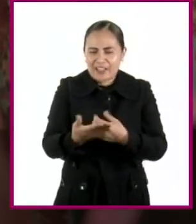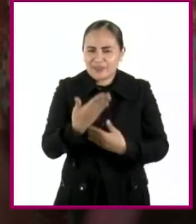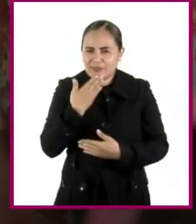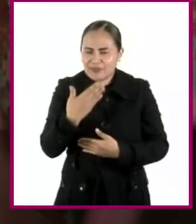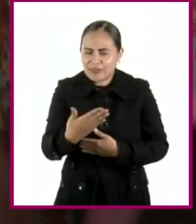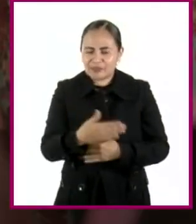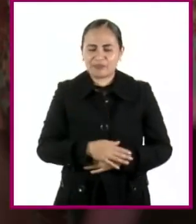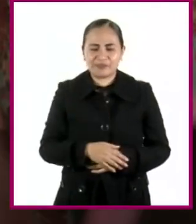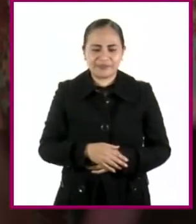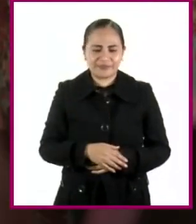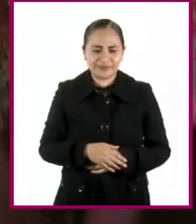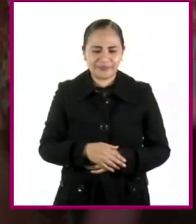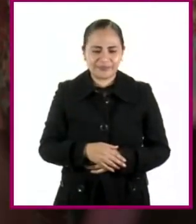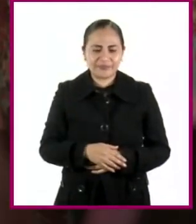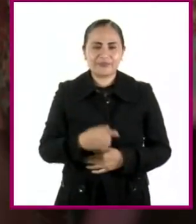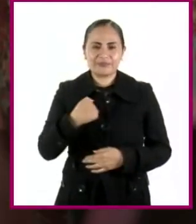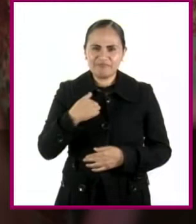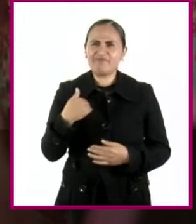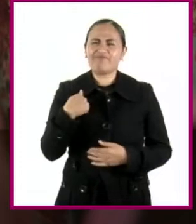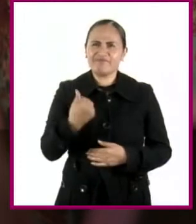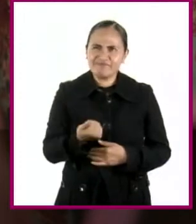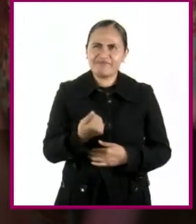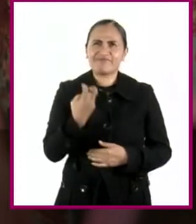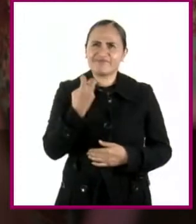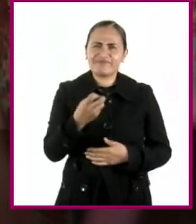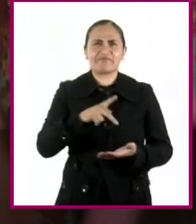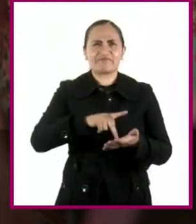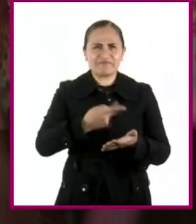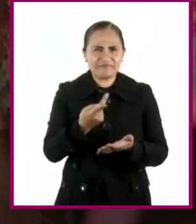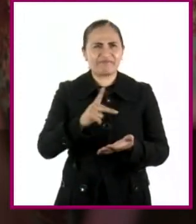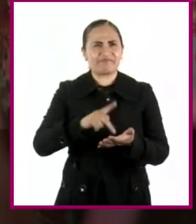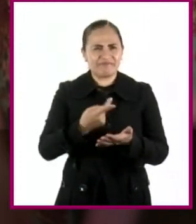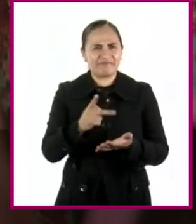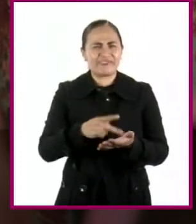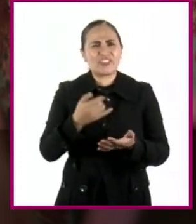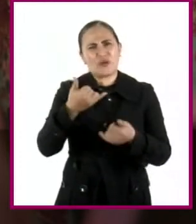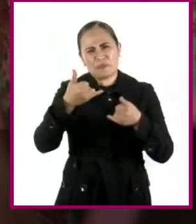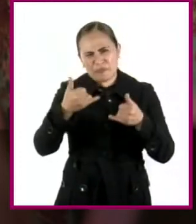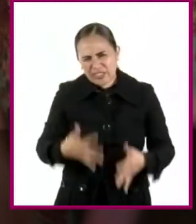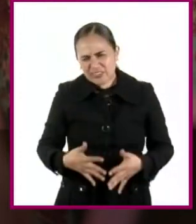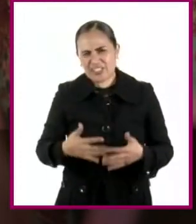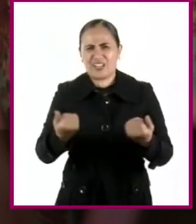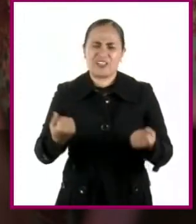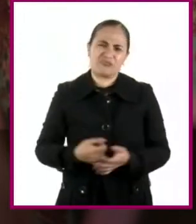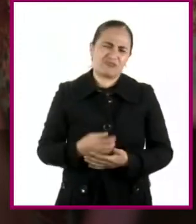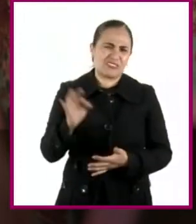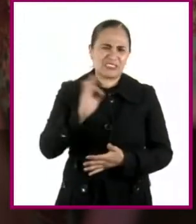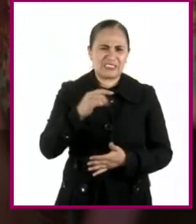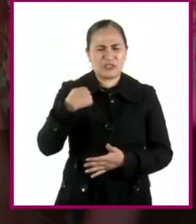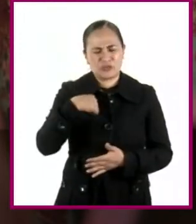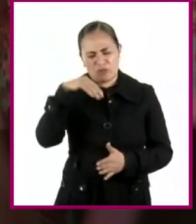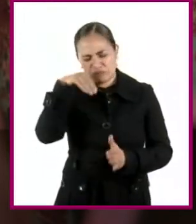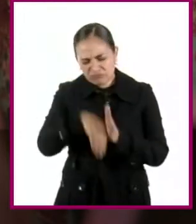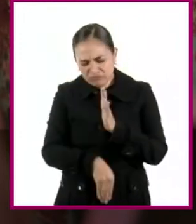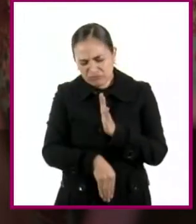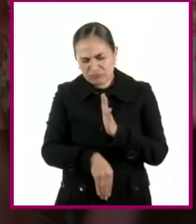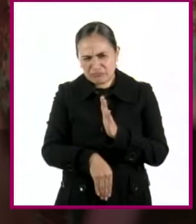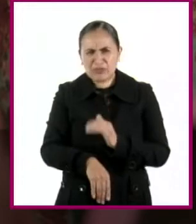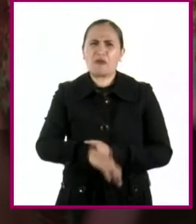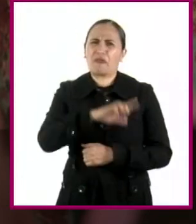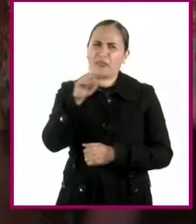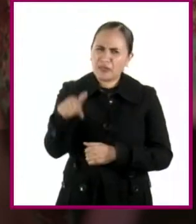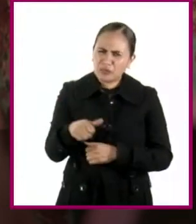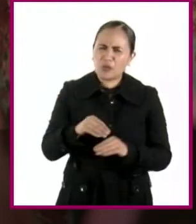Ahí entendí que hacía eso una y otra vez, que lo veía como una carga, un sentimiento de fracaso, pero después comencé a disfrutar